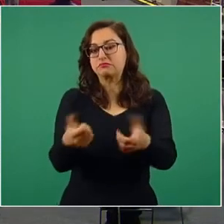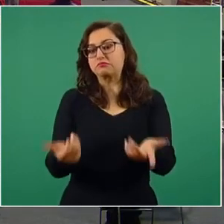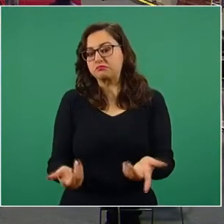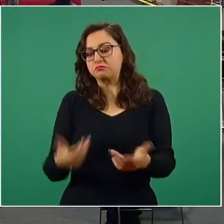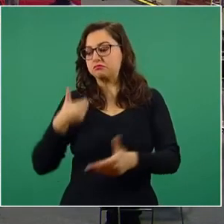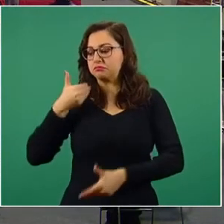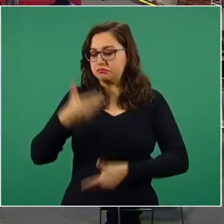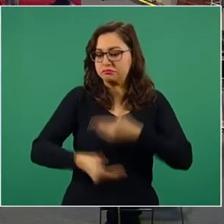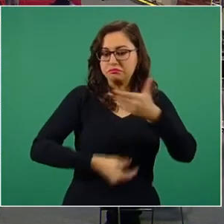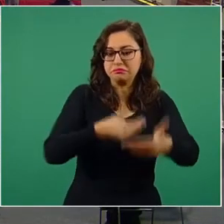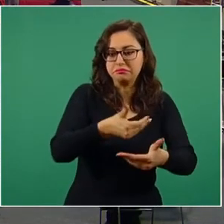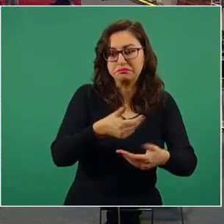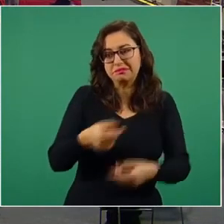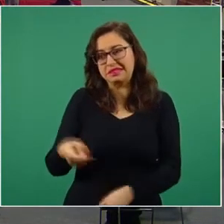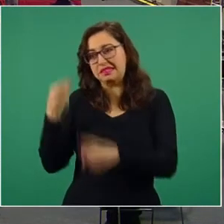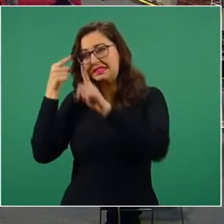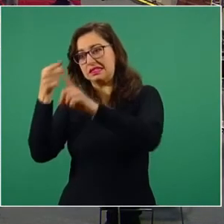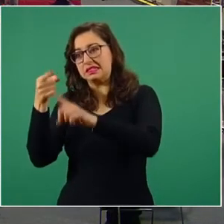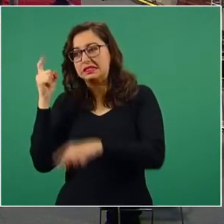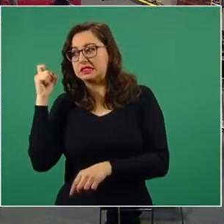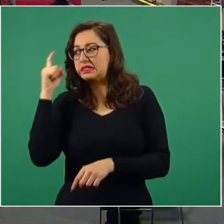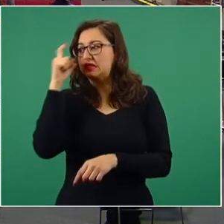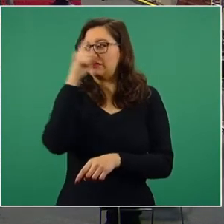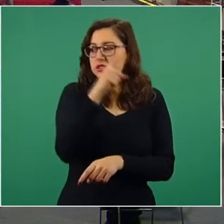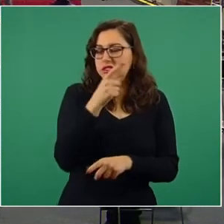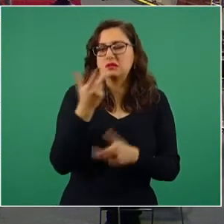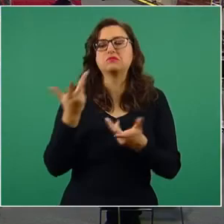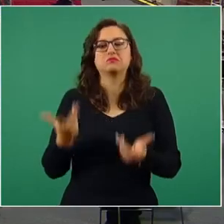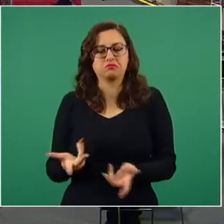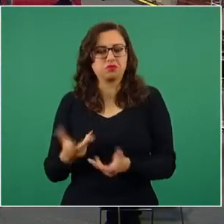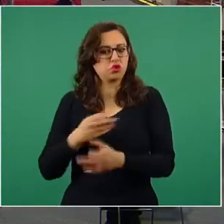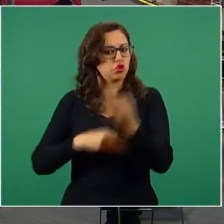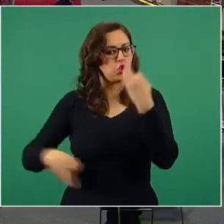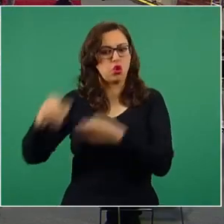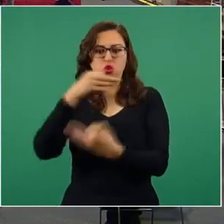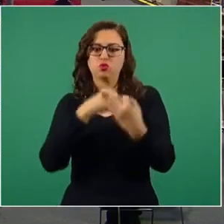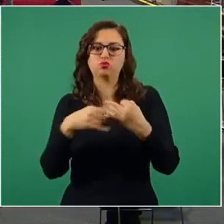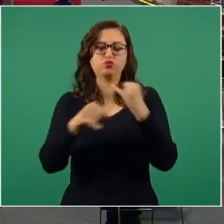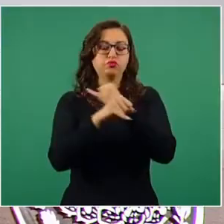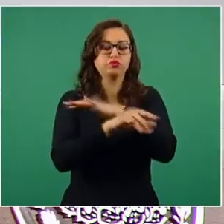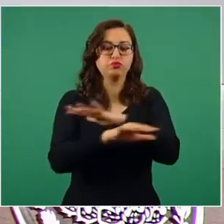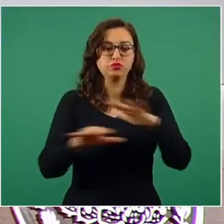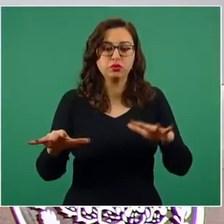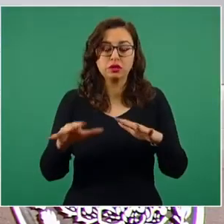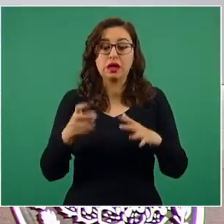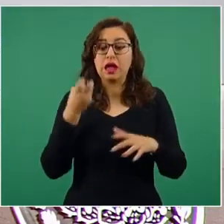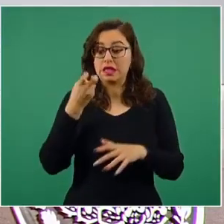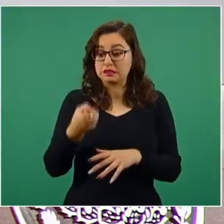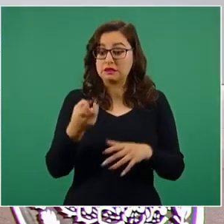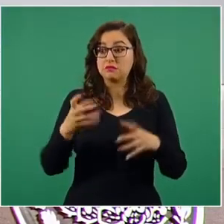contribuyen instituciones federales, estatales y municipales.